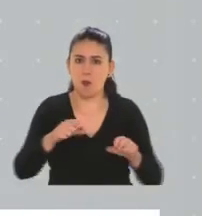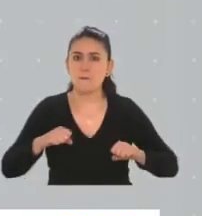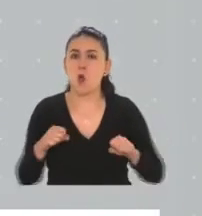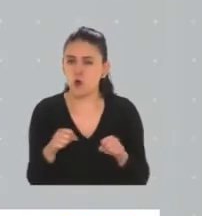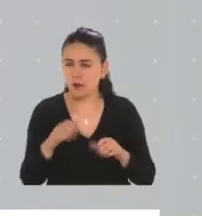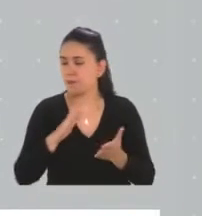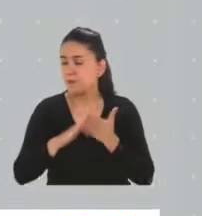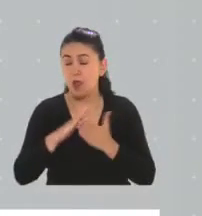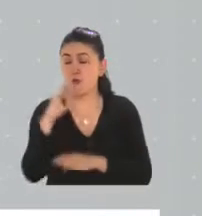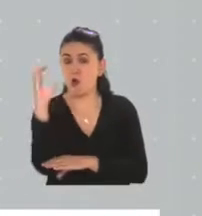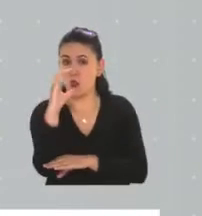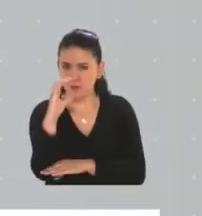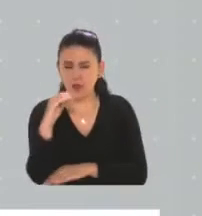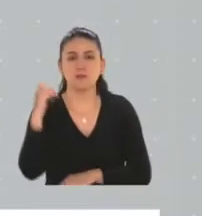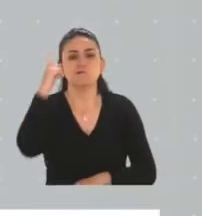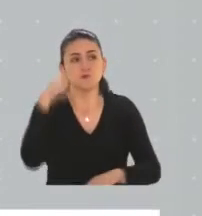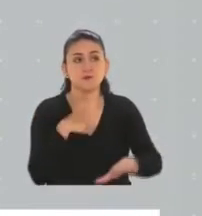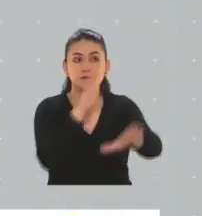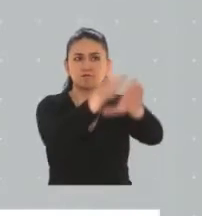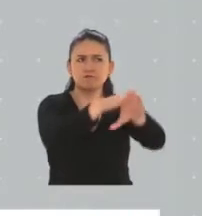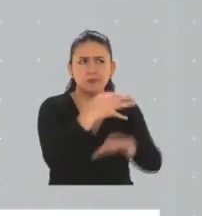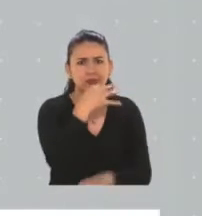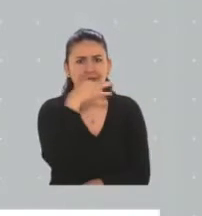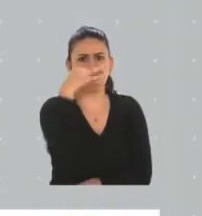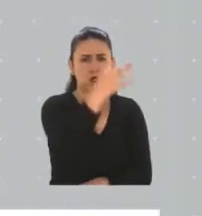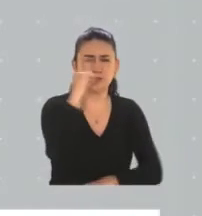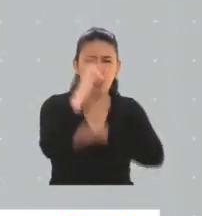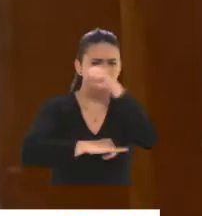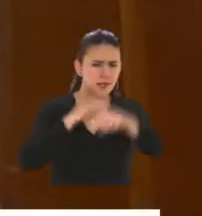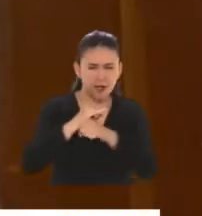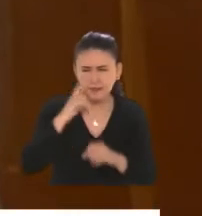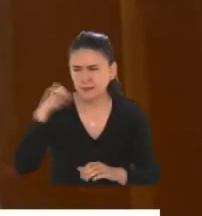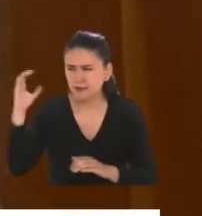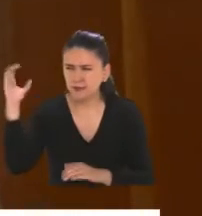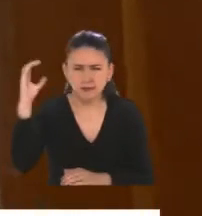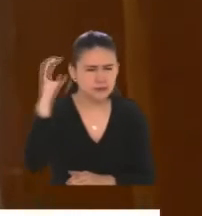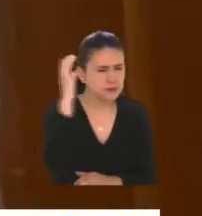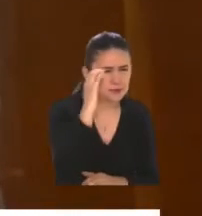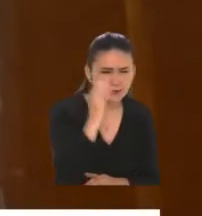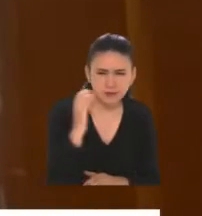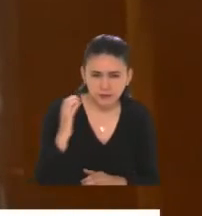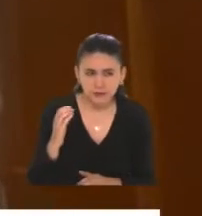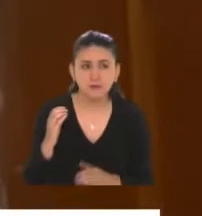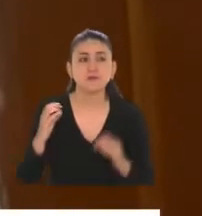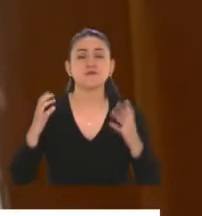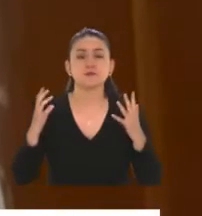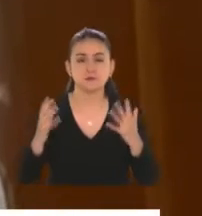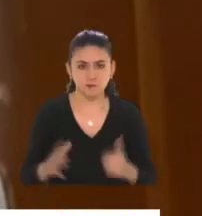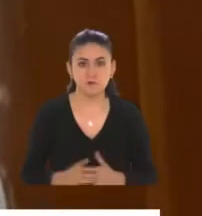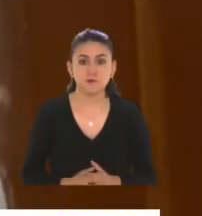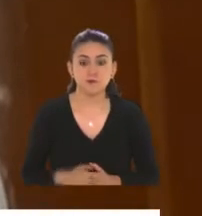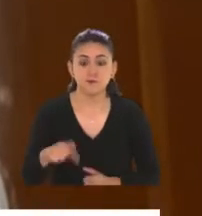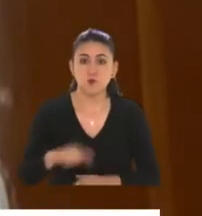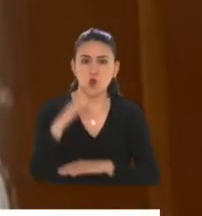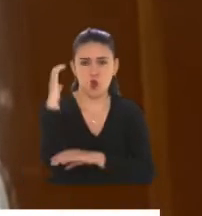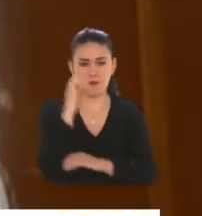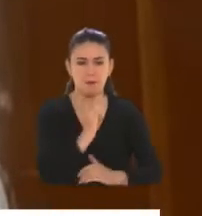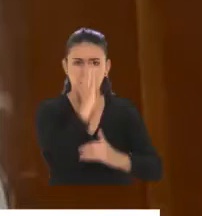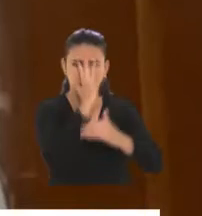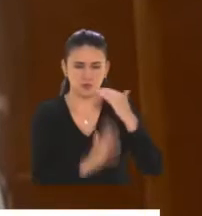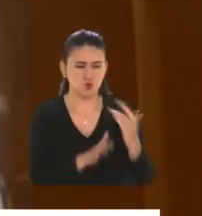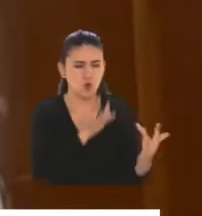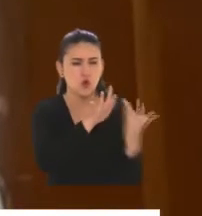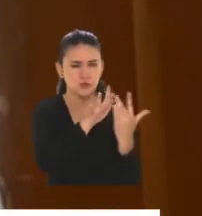autoridades y a través de alertas internacionales comenzó la búsqueda. Y las autoridades americanas contactaron con la autoridad en Colombia,